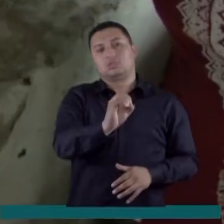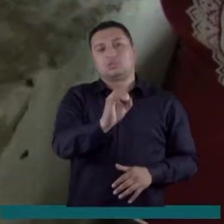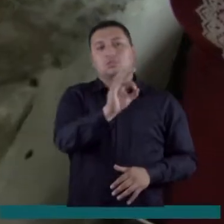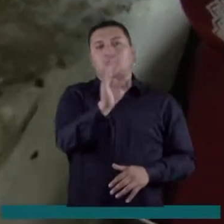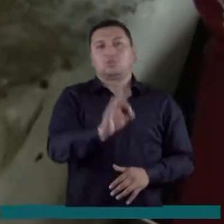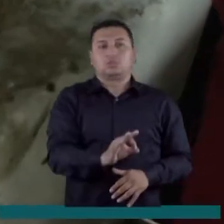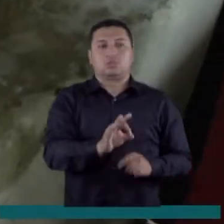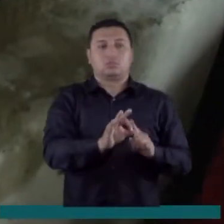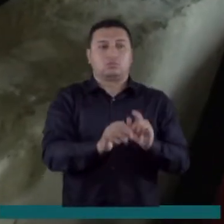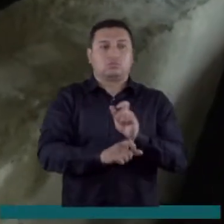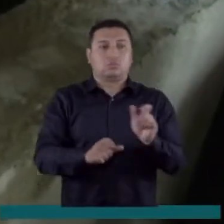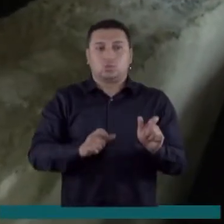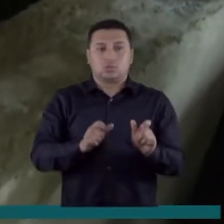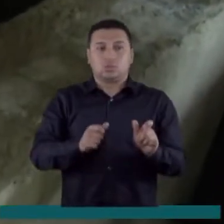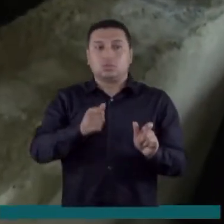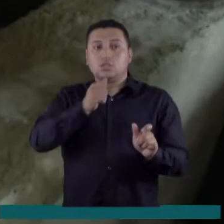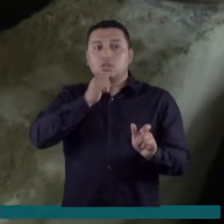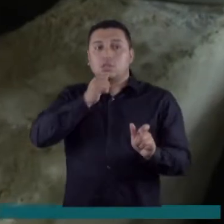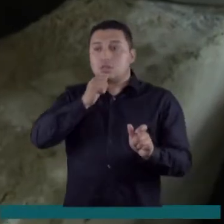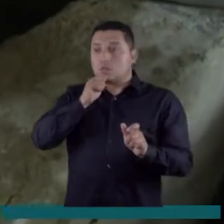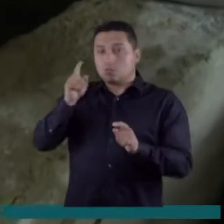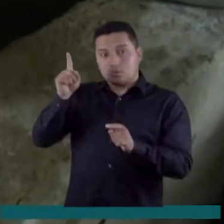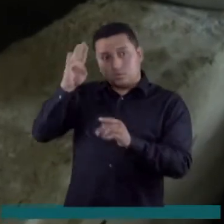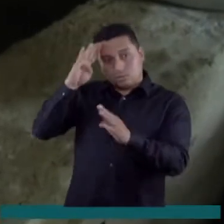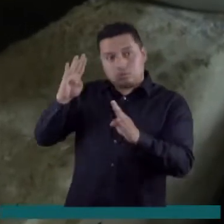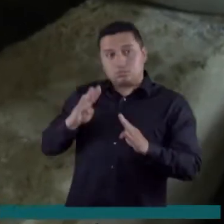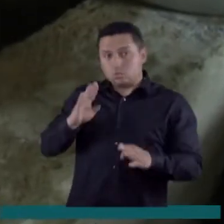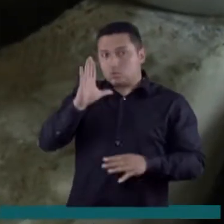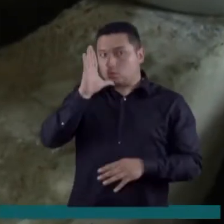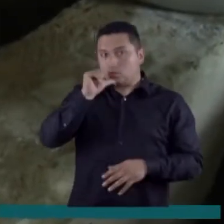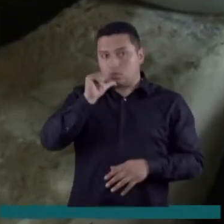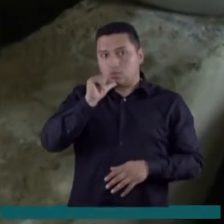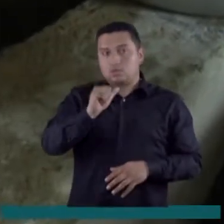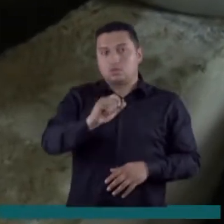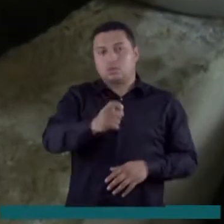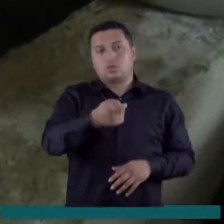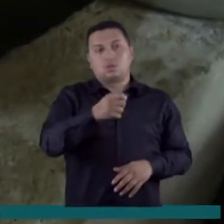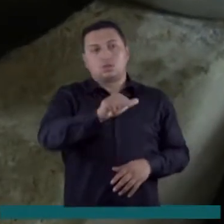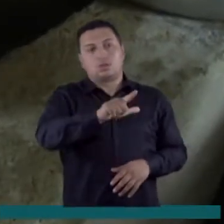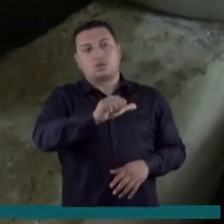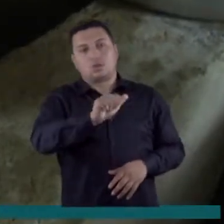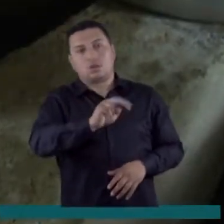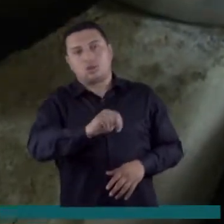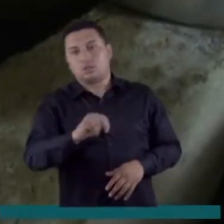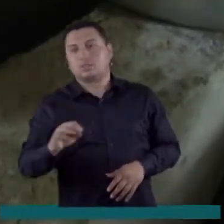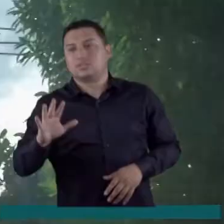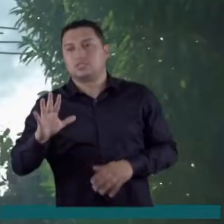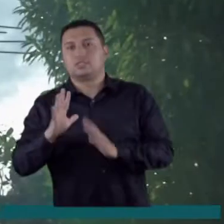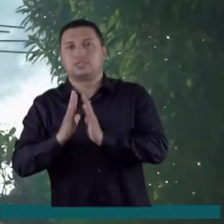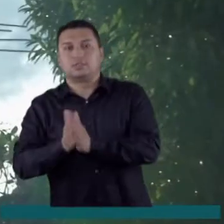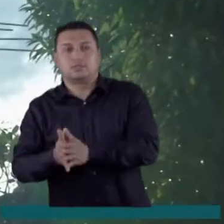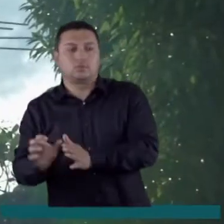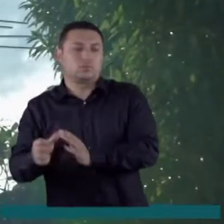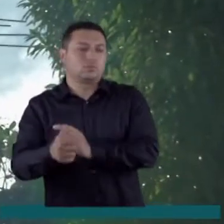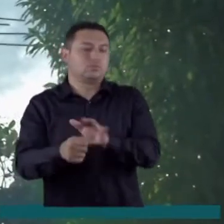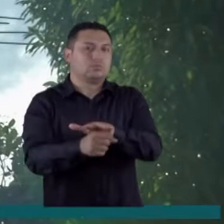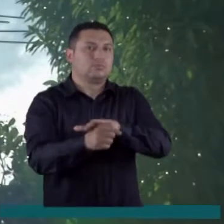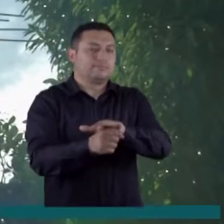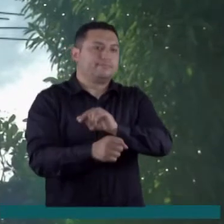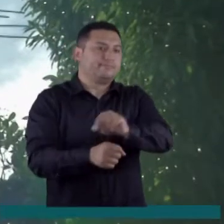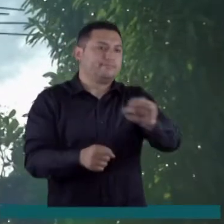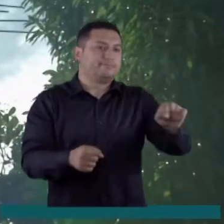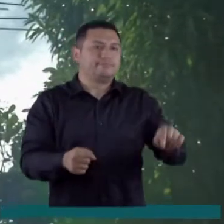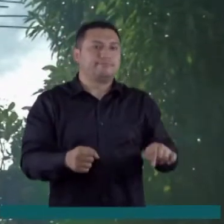un 70% de sus habitantes no cuentan con el servicio de agua municipal. Barrios como Galán, 5 de diciembre, entre